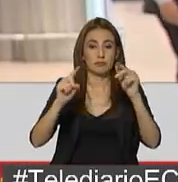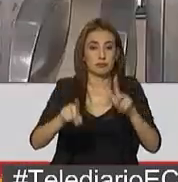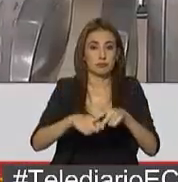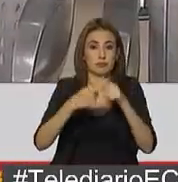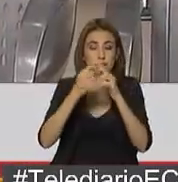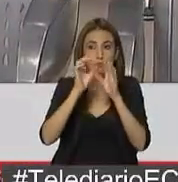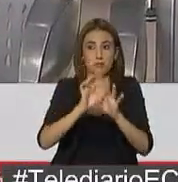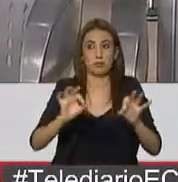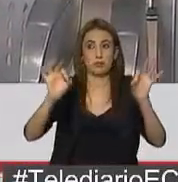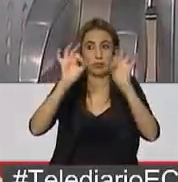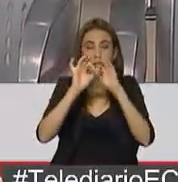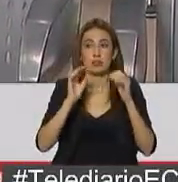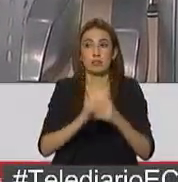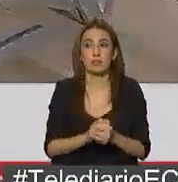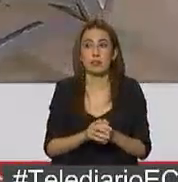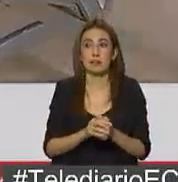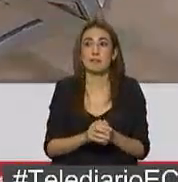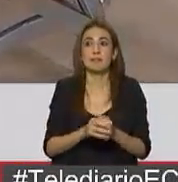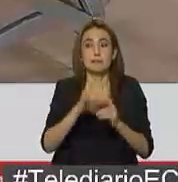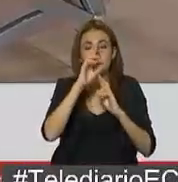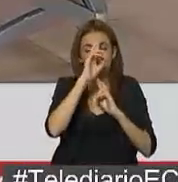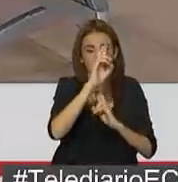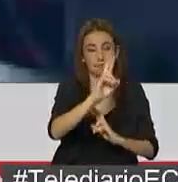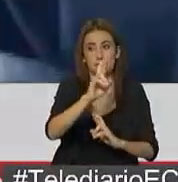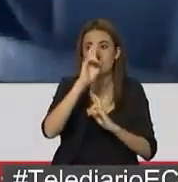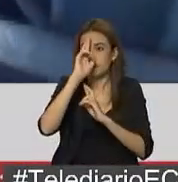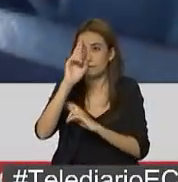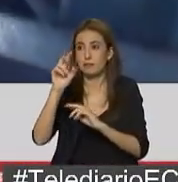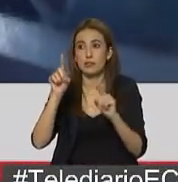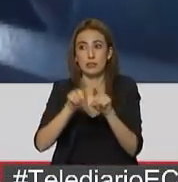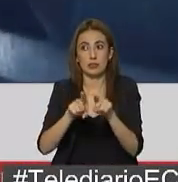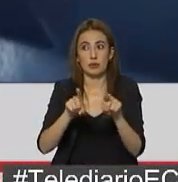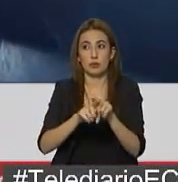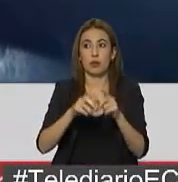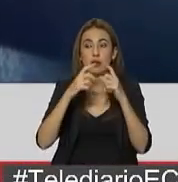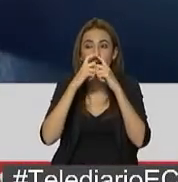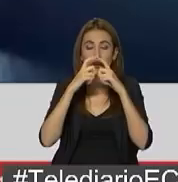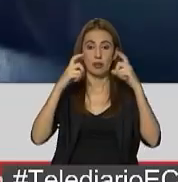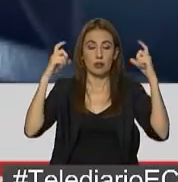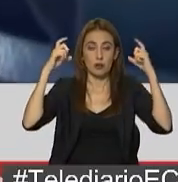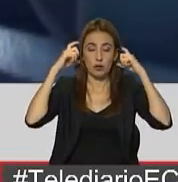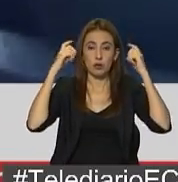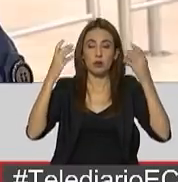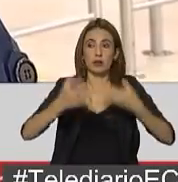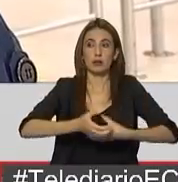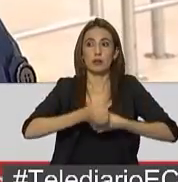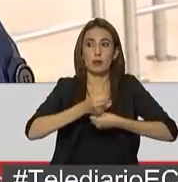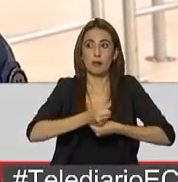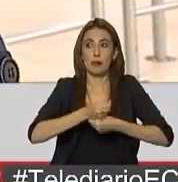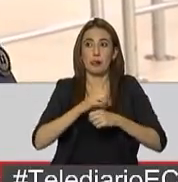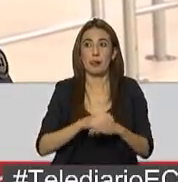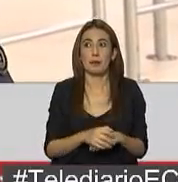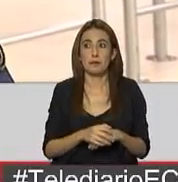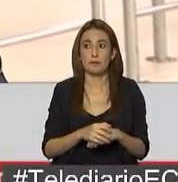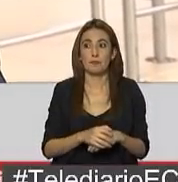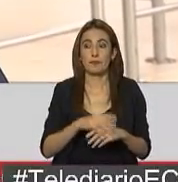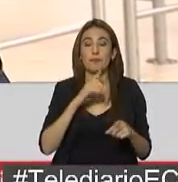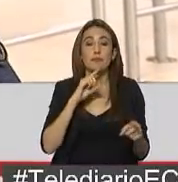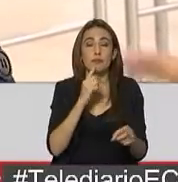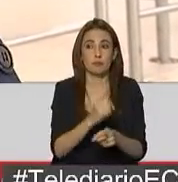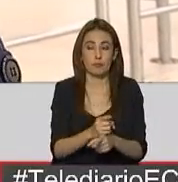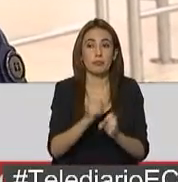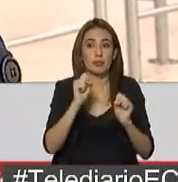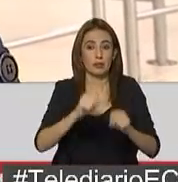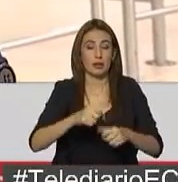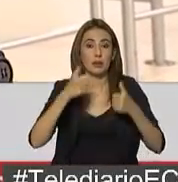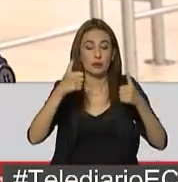también. En las salas de embarque se respeta el distanciamiento social y se cumplen con todas las medidas de bioseguridad. Está señalizado los lugares